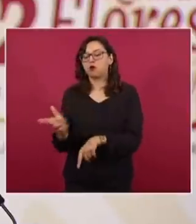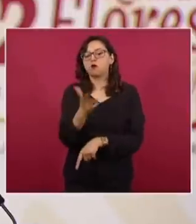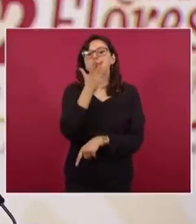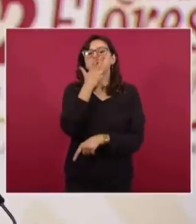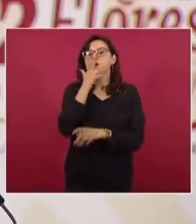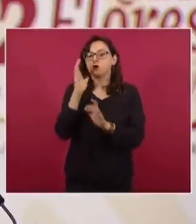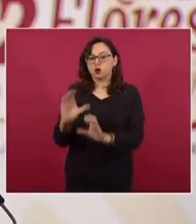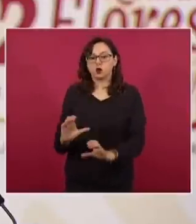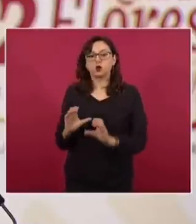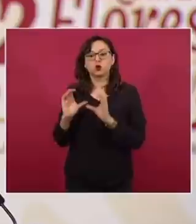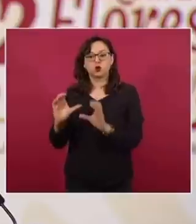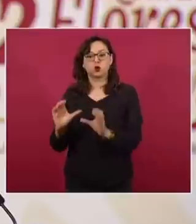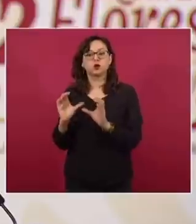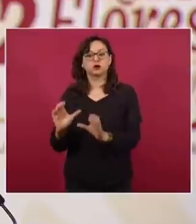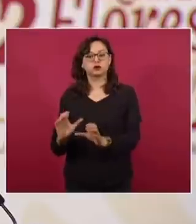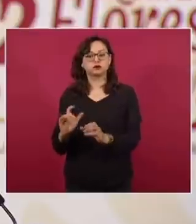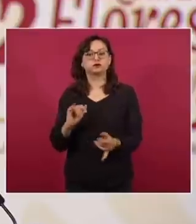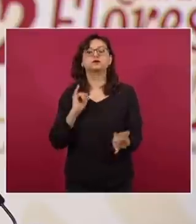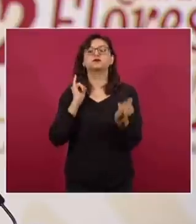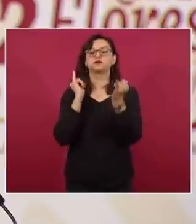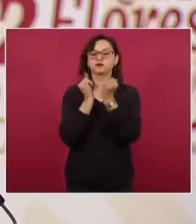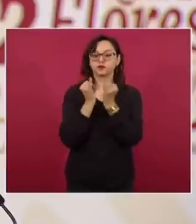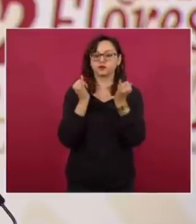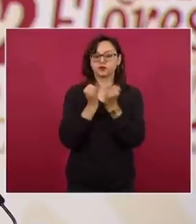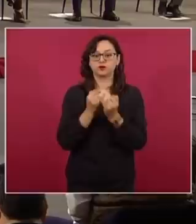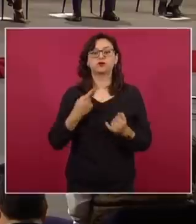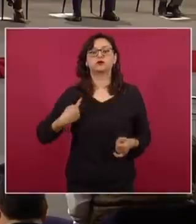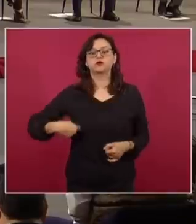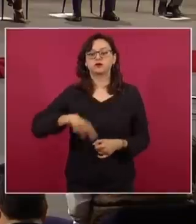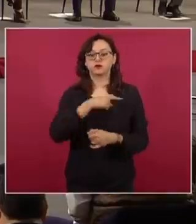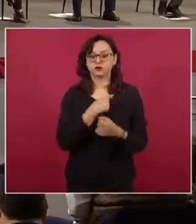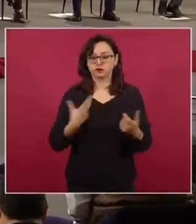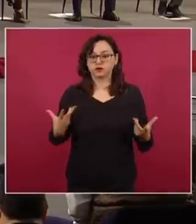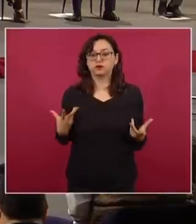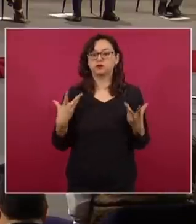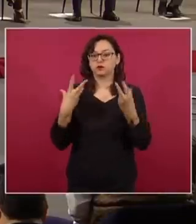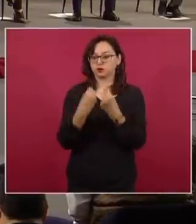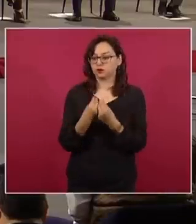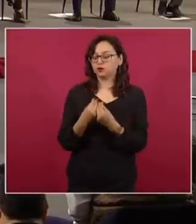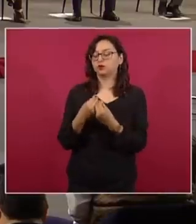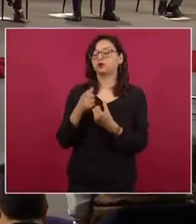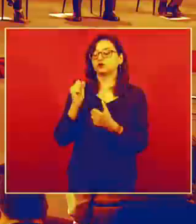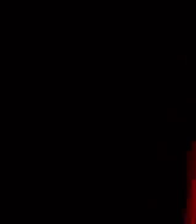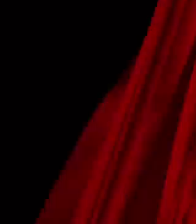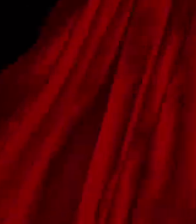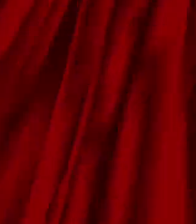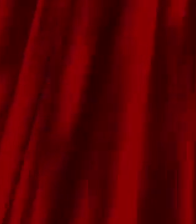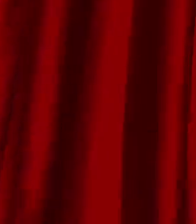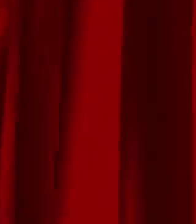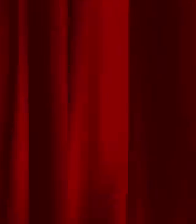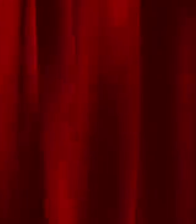Pero también estaremos trabajando mano a mano en el salvamento arqueológico durante el desarrollo de los trabajos.